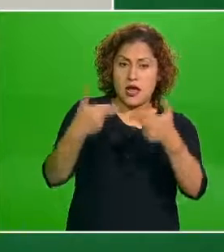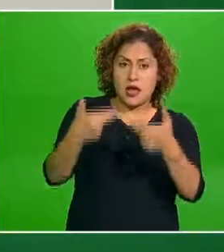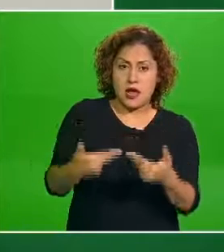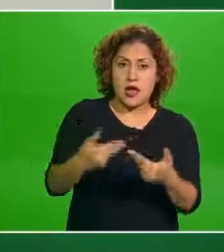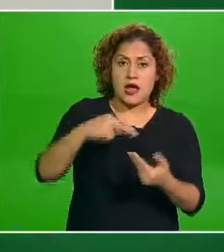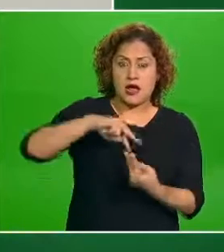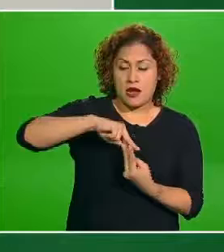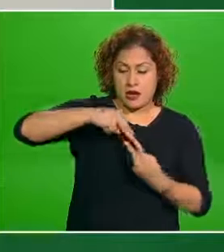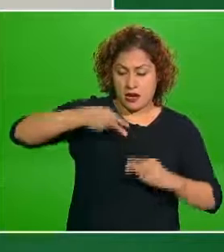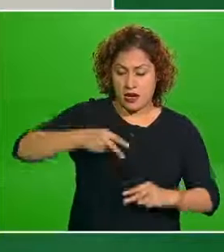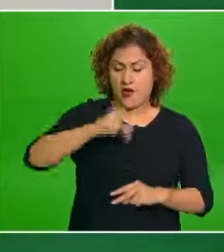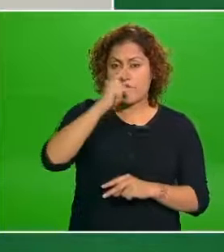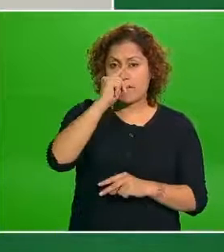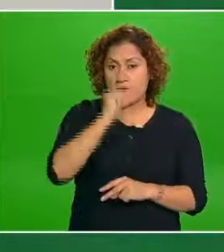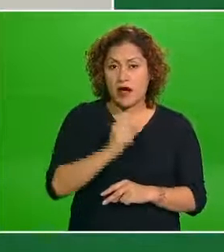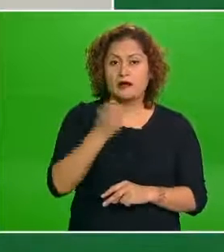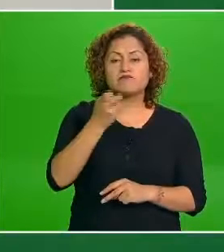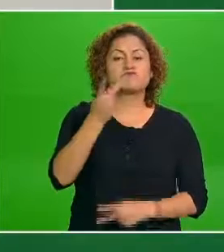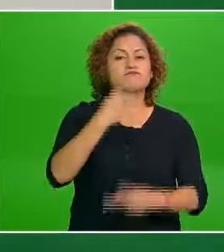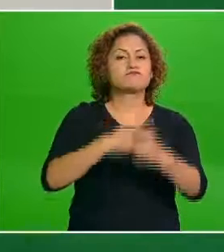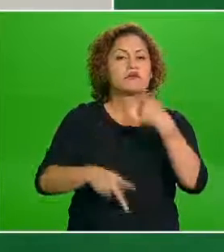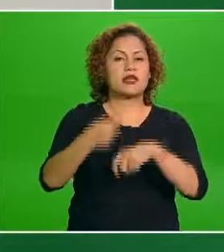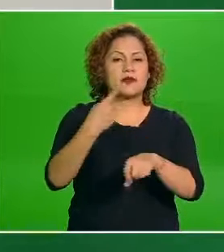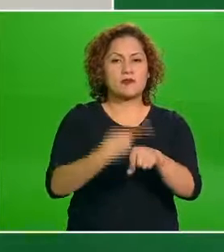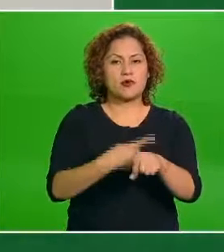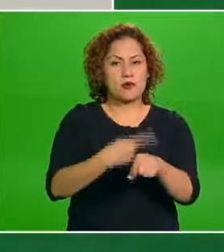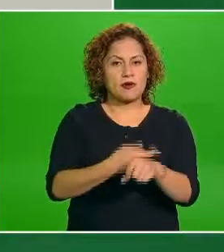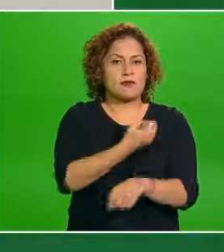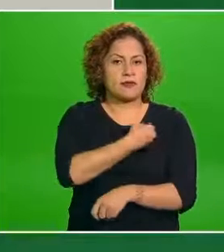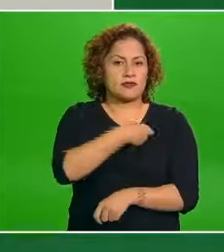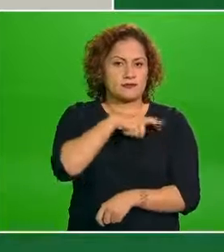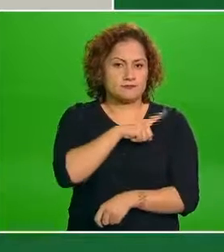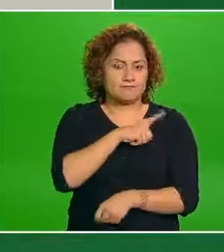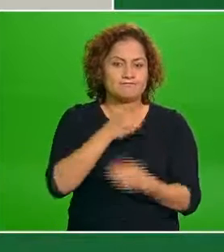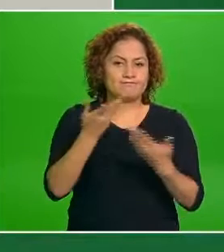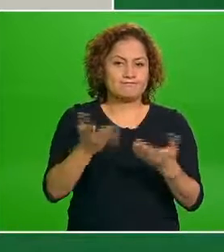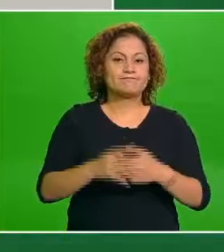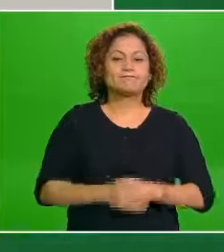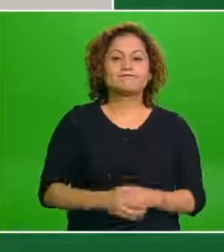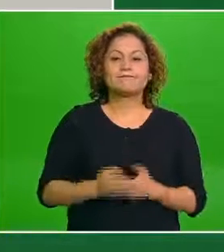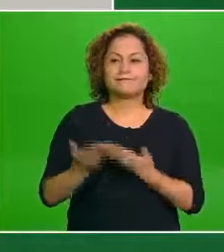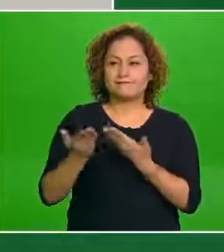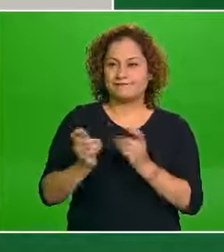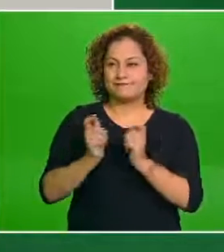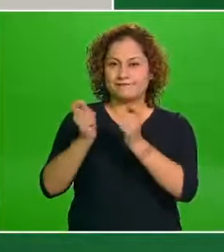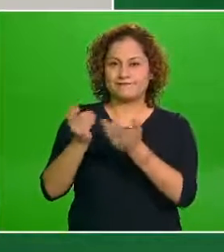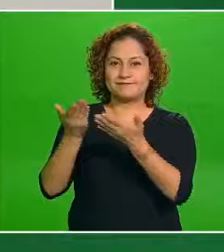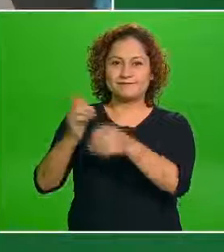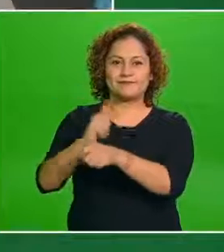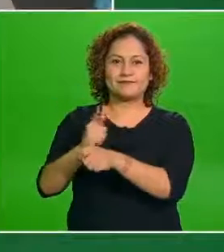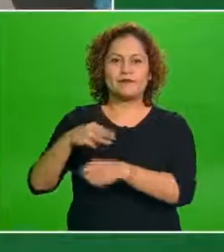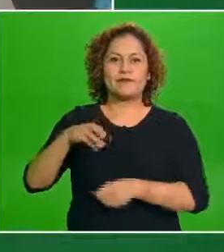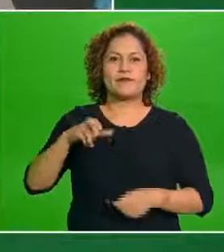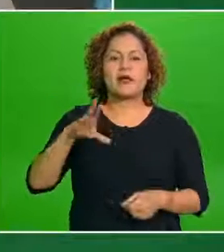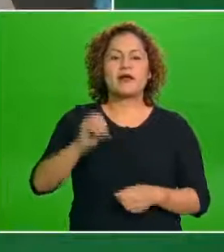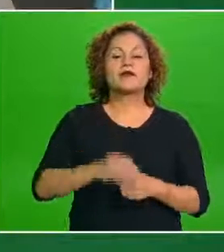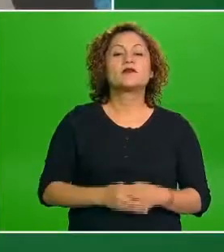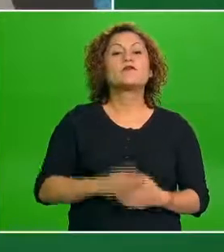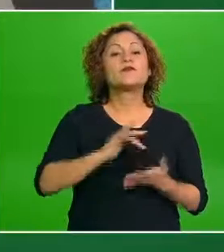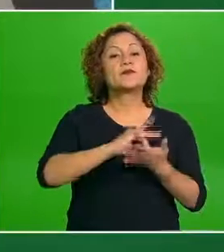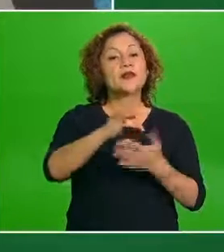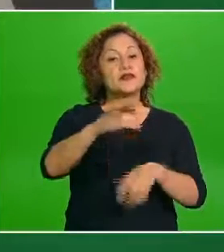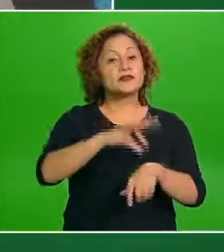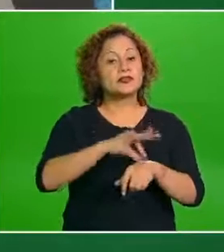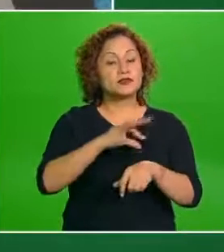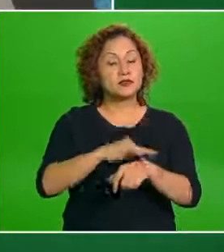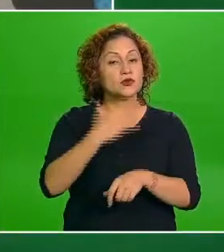problema en el campo de la salud pública. Licenciado Marcos Dauzón, tiene su tiempo. Adelante, por favor. Muchas gracias, doctor, muy amable.